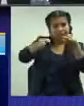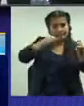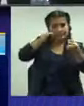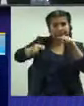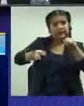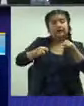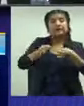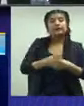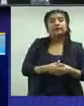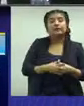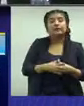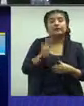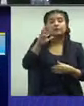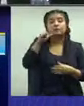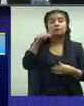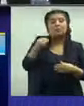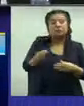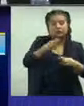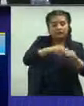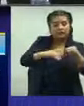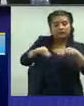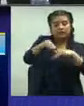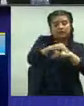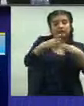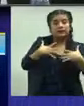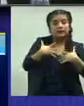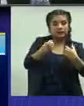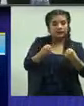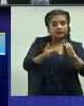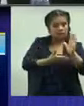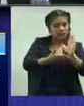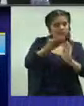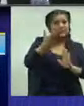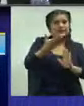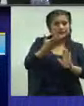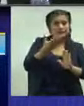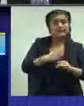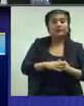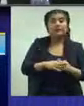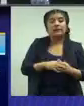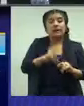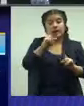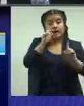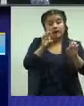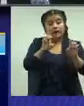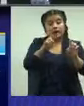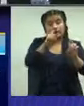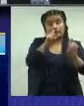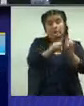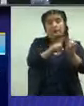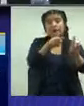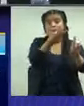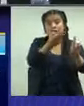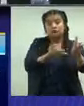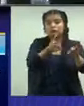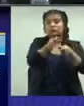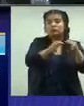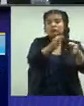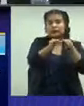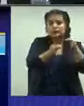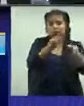preparada, porque las modificaciones de salud son amplias. Y ahí hay una explicación muy importante de entender por